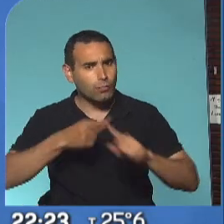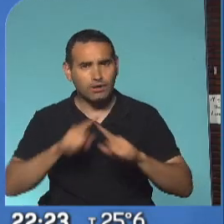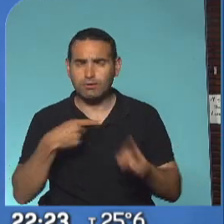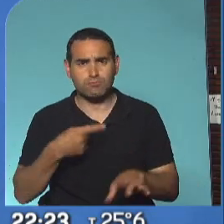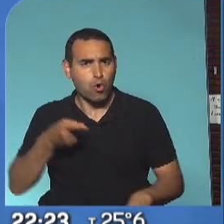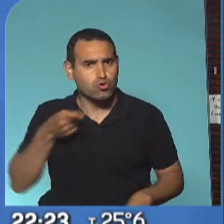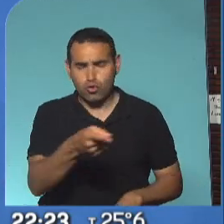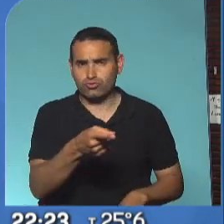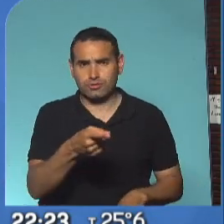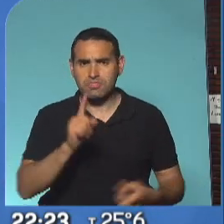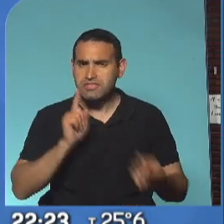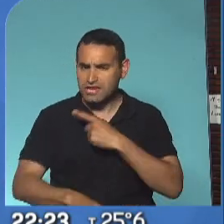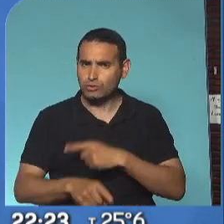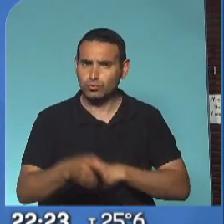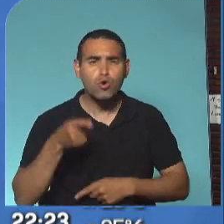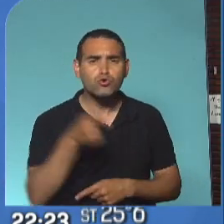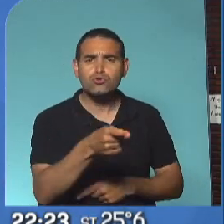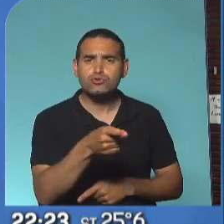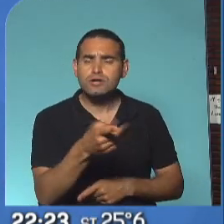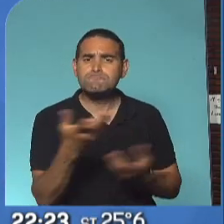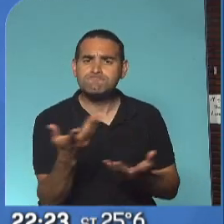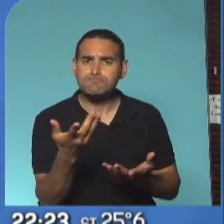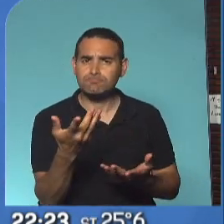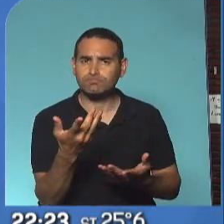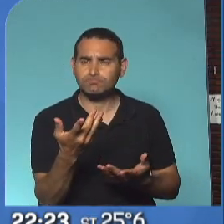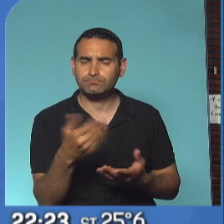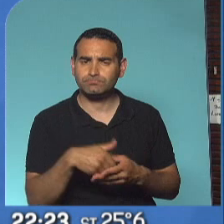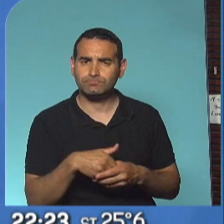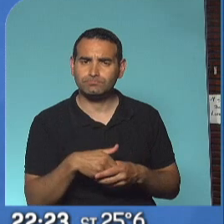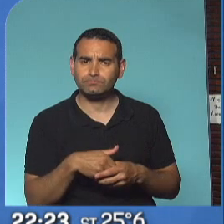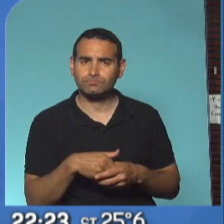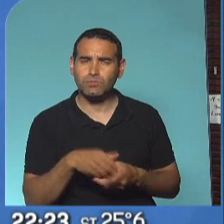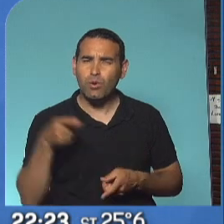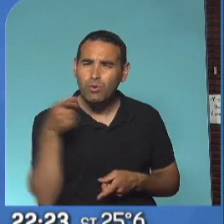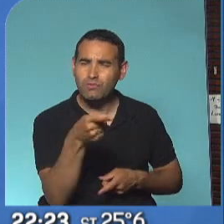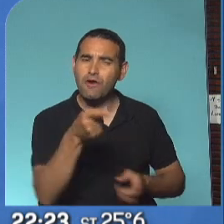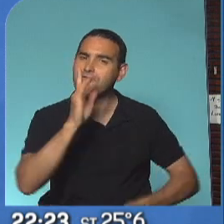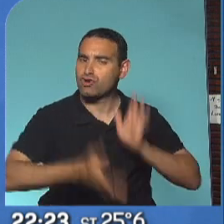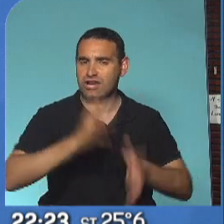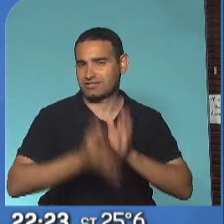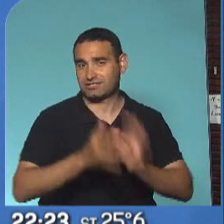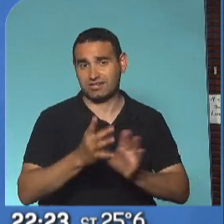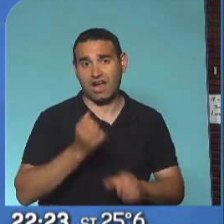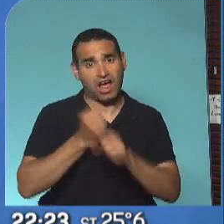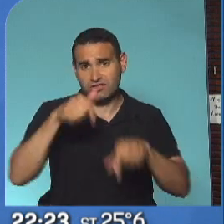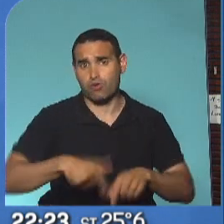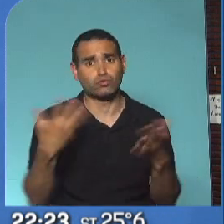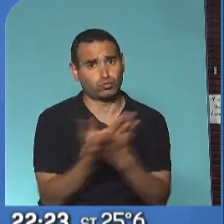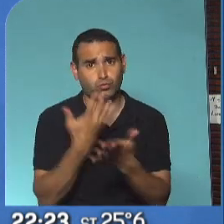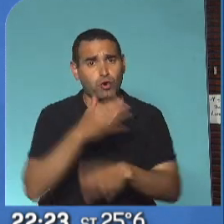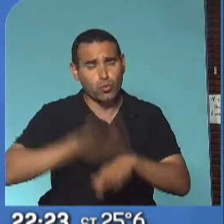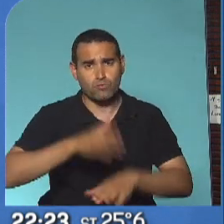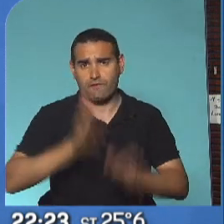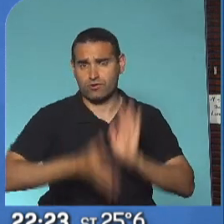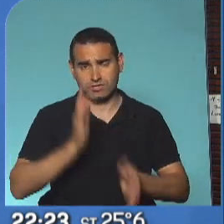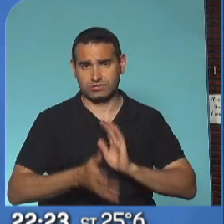forma categórica y sin ninguna duda una violencia que nos ha causado tanto daño,